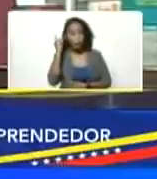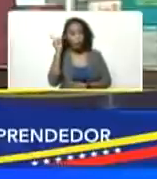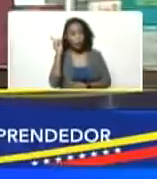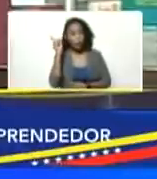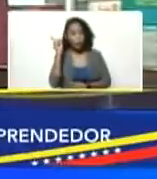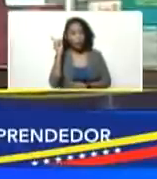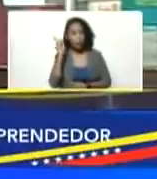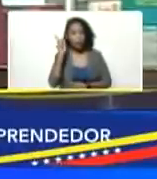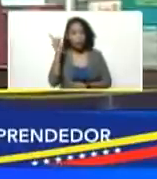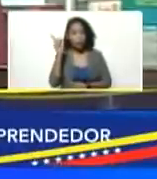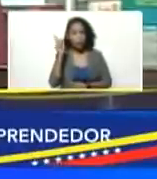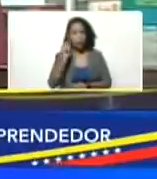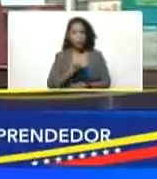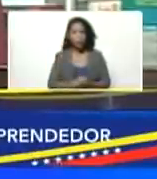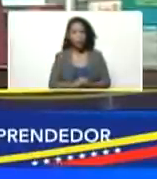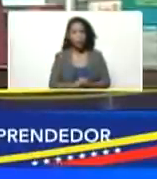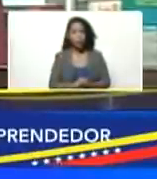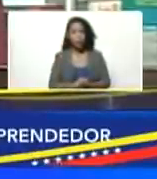está ella.